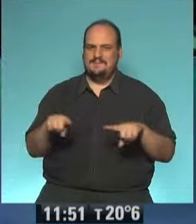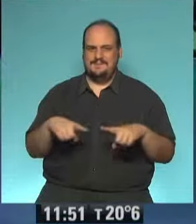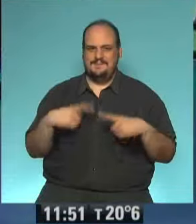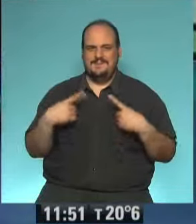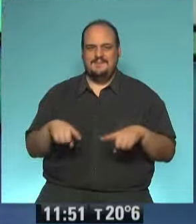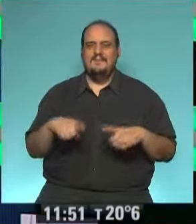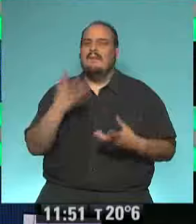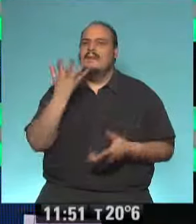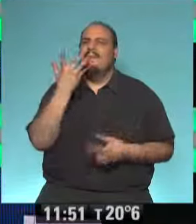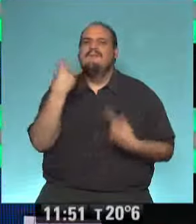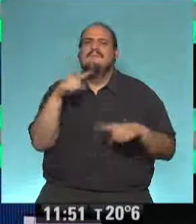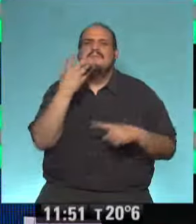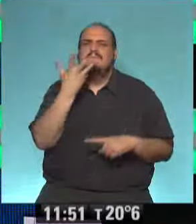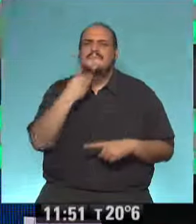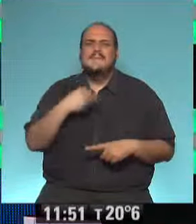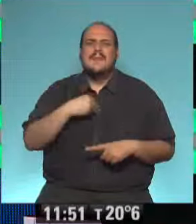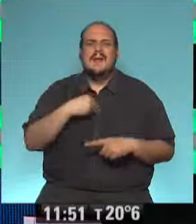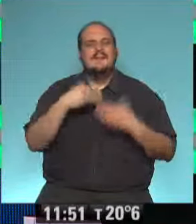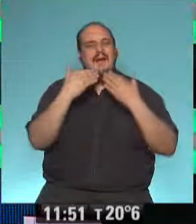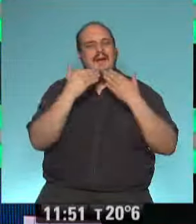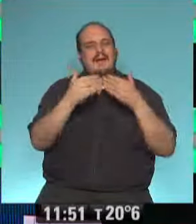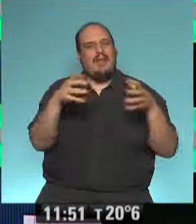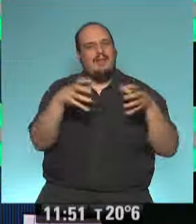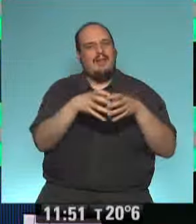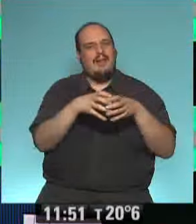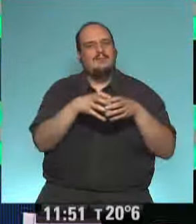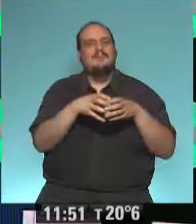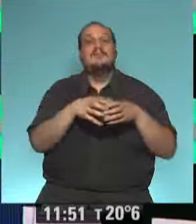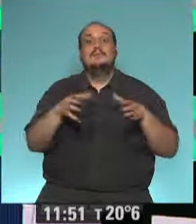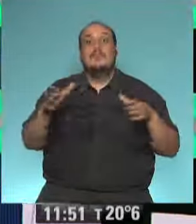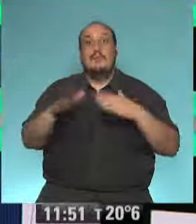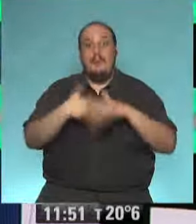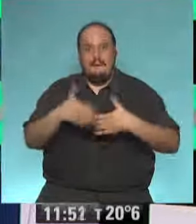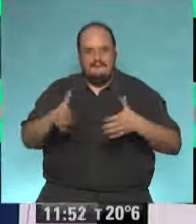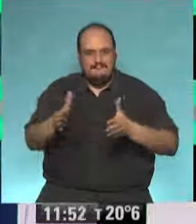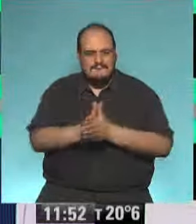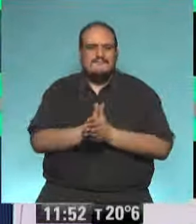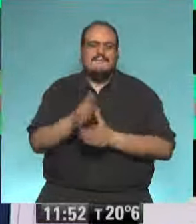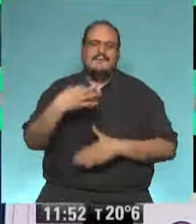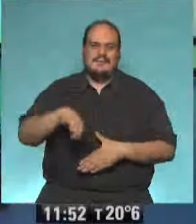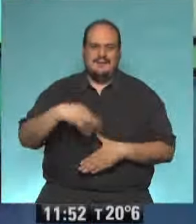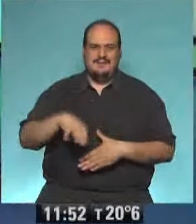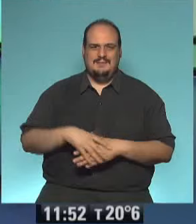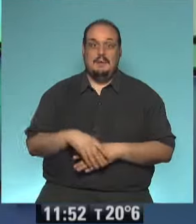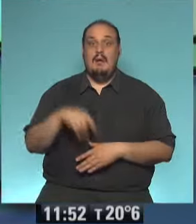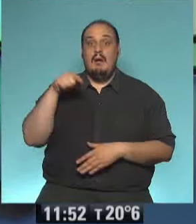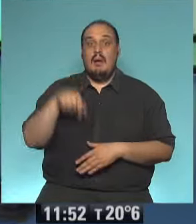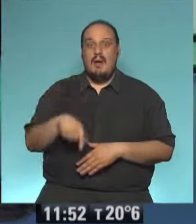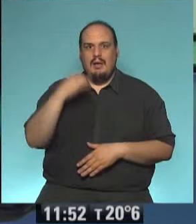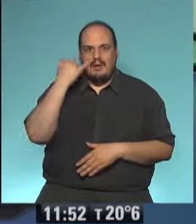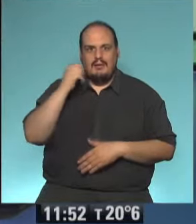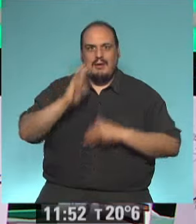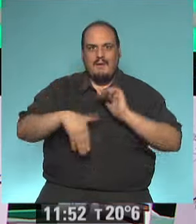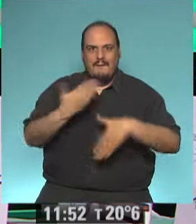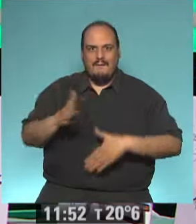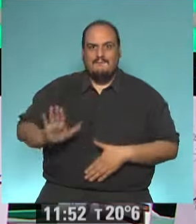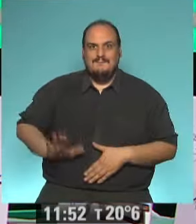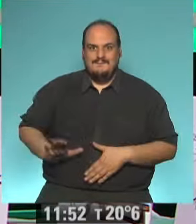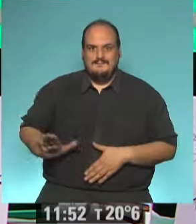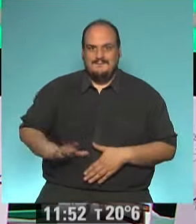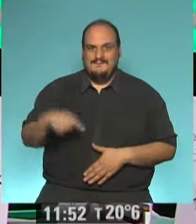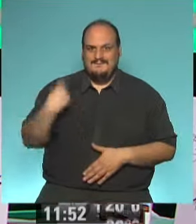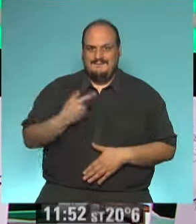Me encanta ese tema. Muchas gracias a nuestros amigos de Canticuéntico. Juntes hay que jugar, claro que sí. Bueno. Y acá estamos con unas ganas de jugar al juego que estuvimos haciendo